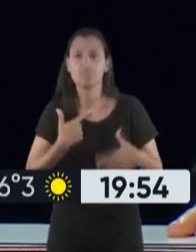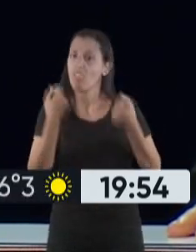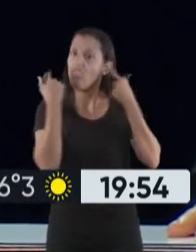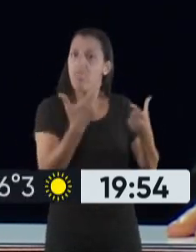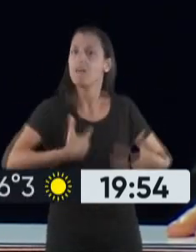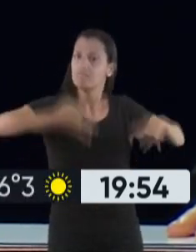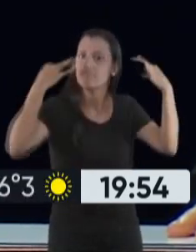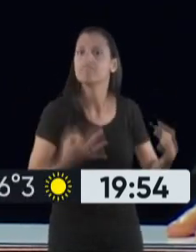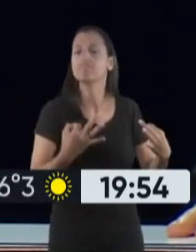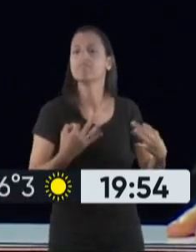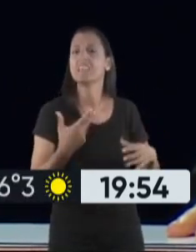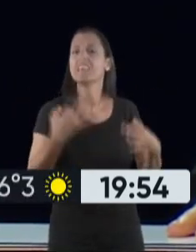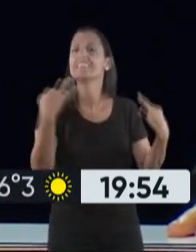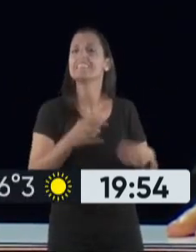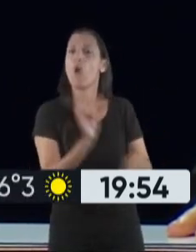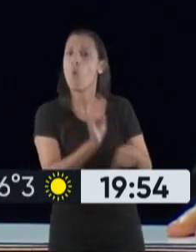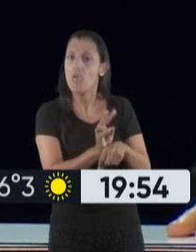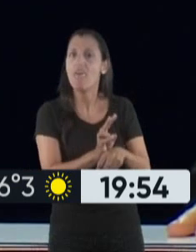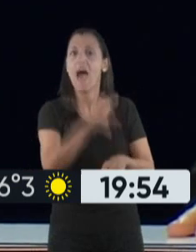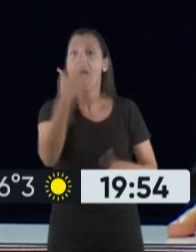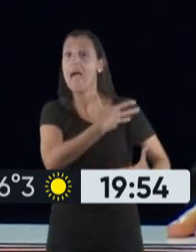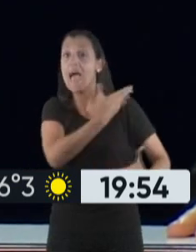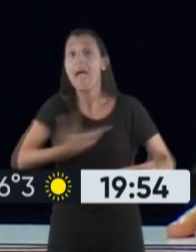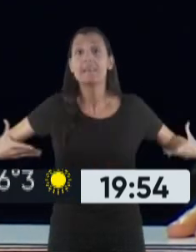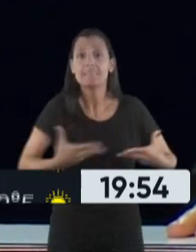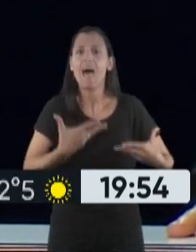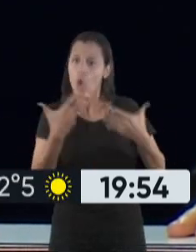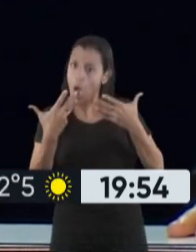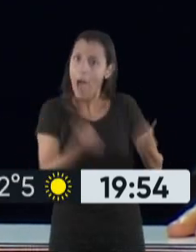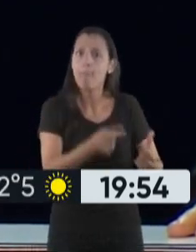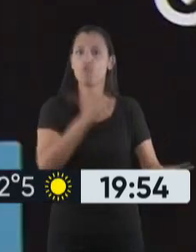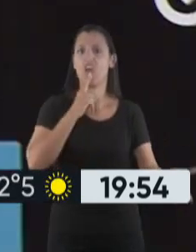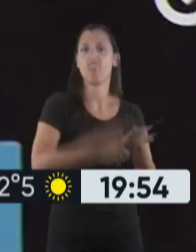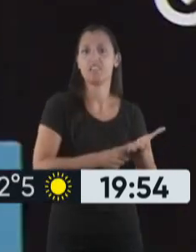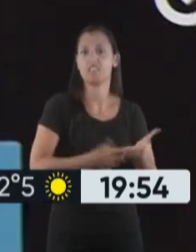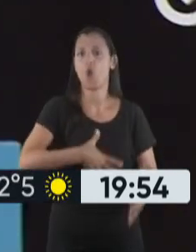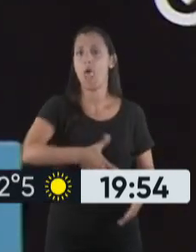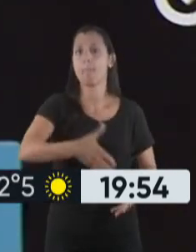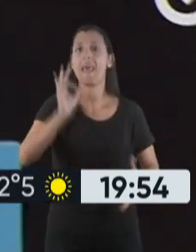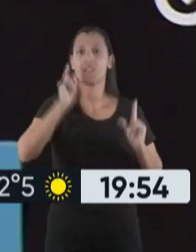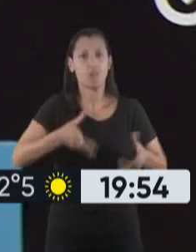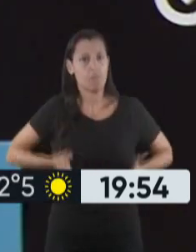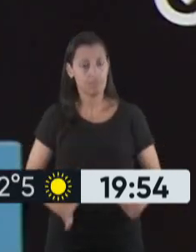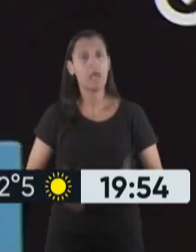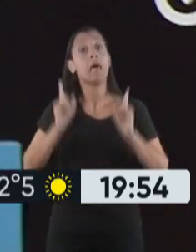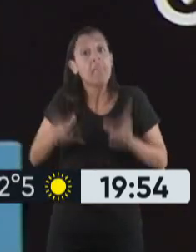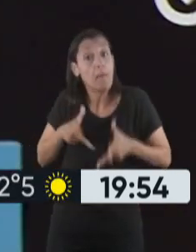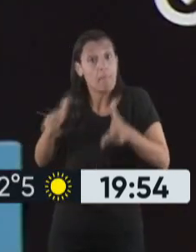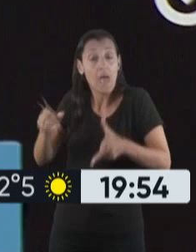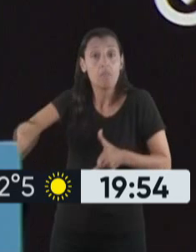la garantía del Estado de acompañarla en esa decisión. Y también decirle a quien no